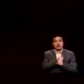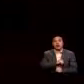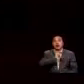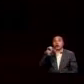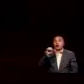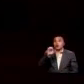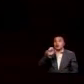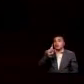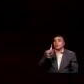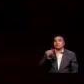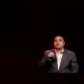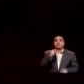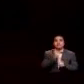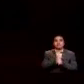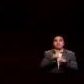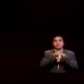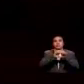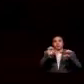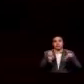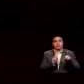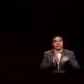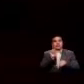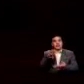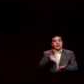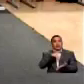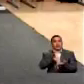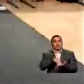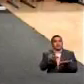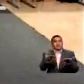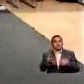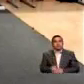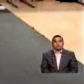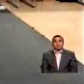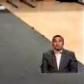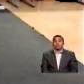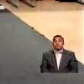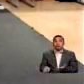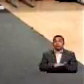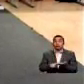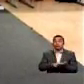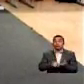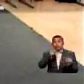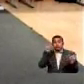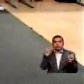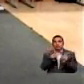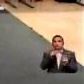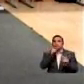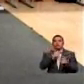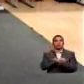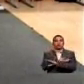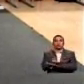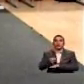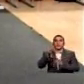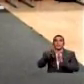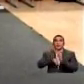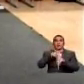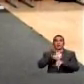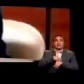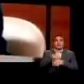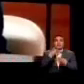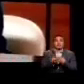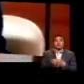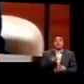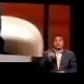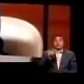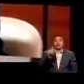Vélez, titular del consorcio Pedernales Manabí, a cargo de la fallida obra. Y en esta audiencia fue Fiscalía quien sugirió la pena reducida. En el caso